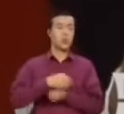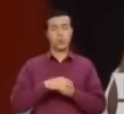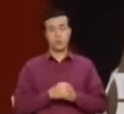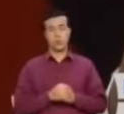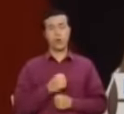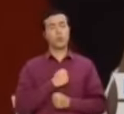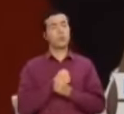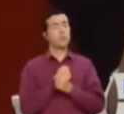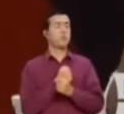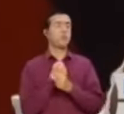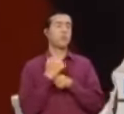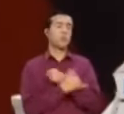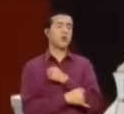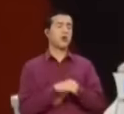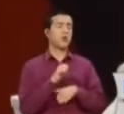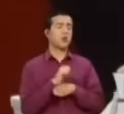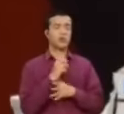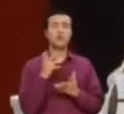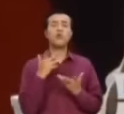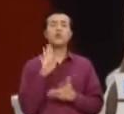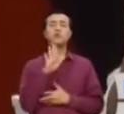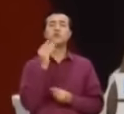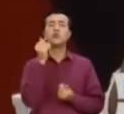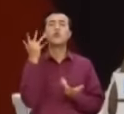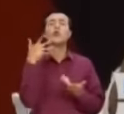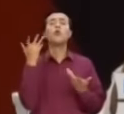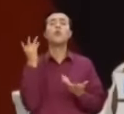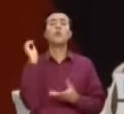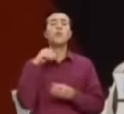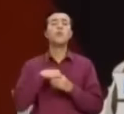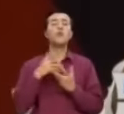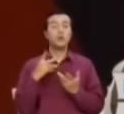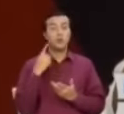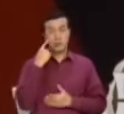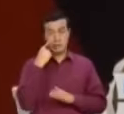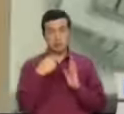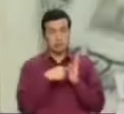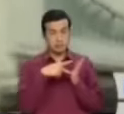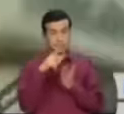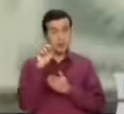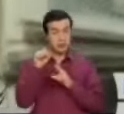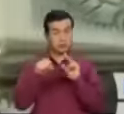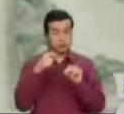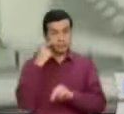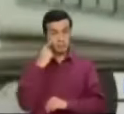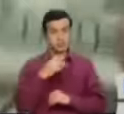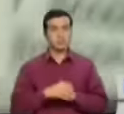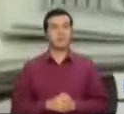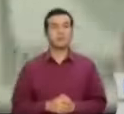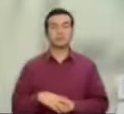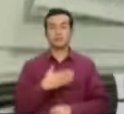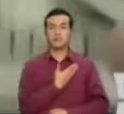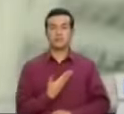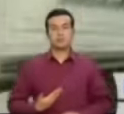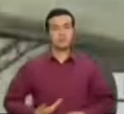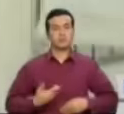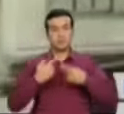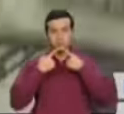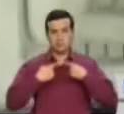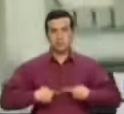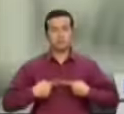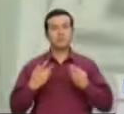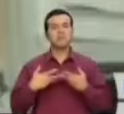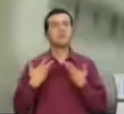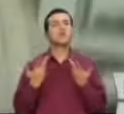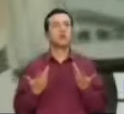de amar a la patria, vamos a ver dónde tienen su dinero. Vamos a ver si pagan impuestos o no. El jefe de Estado aseguró que esto refleja cómo se